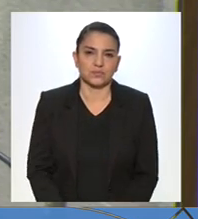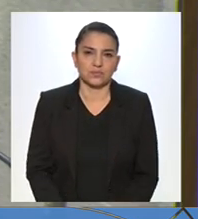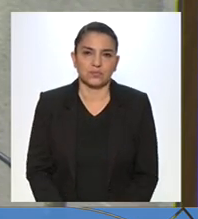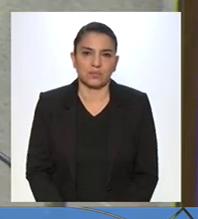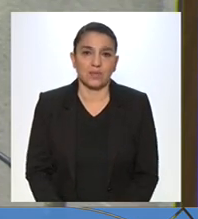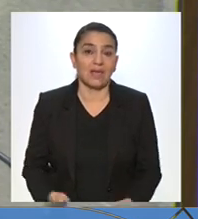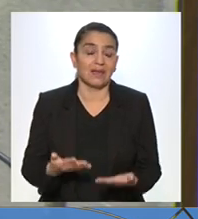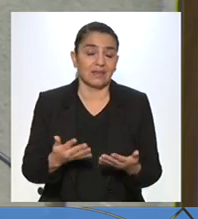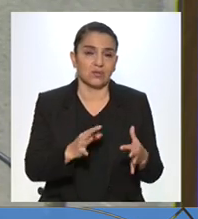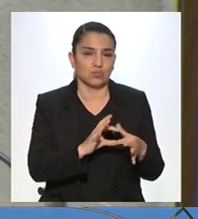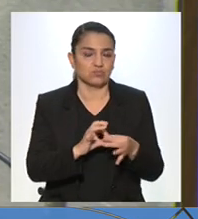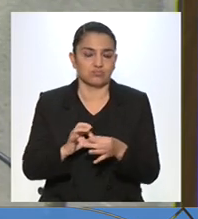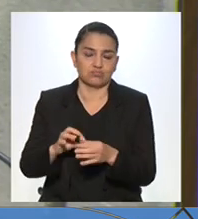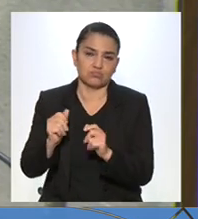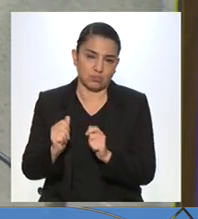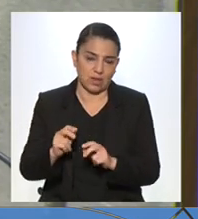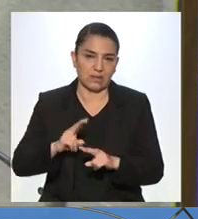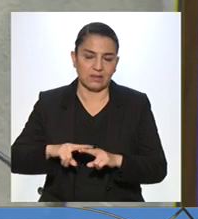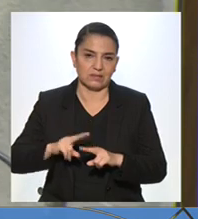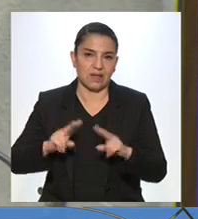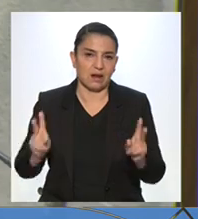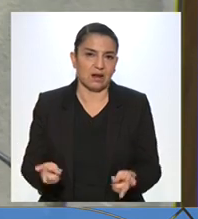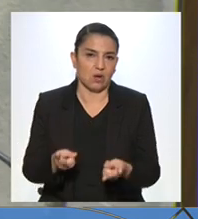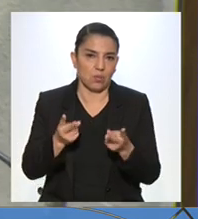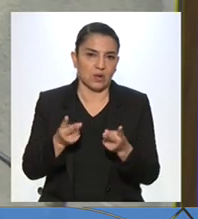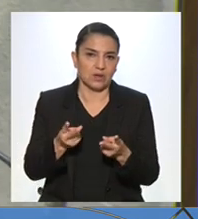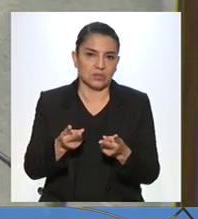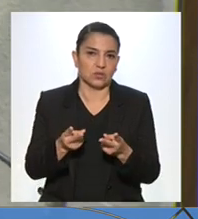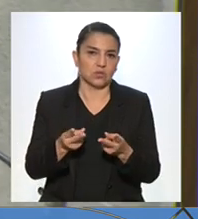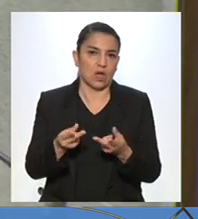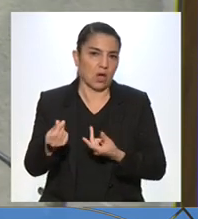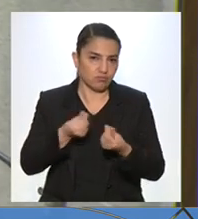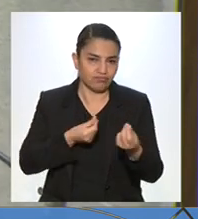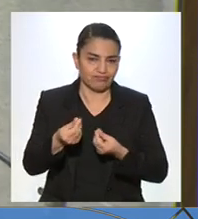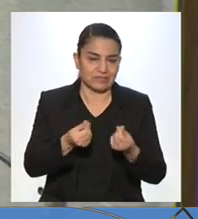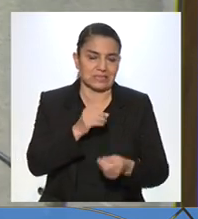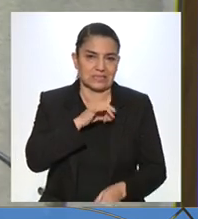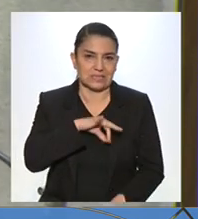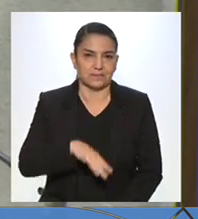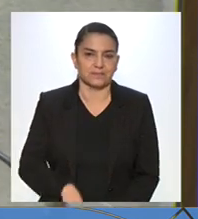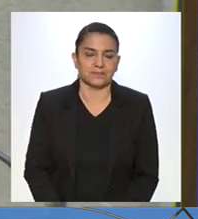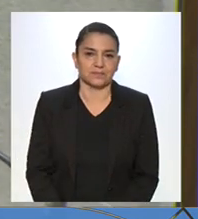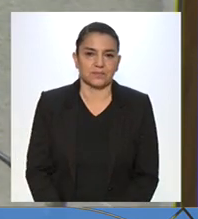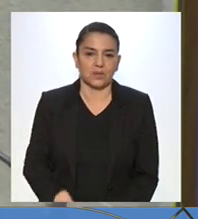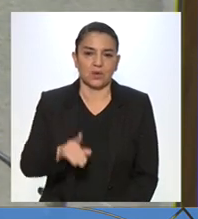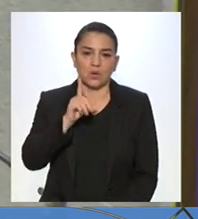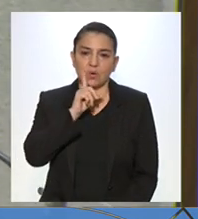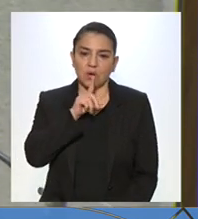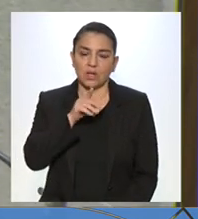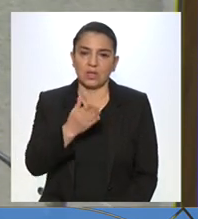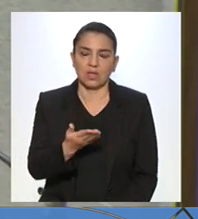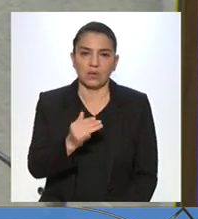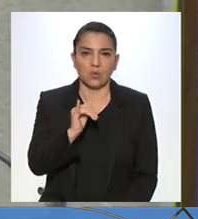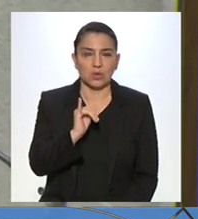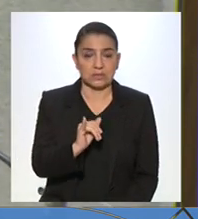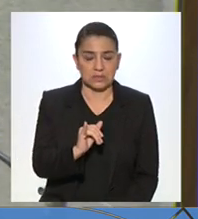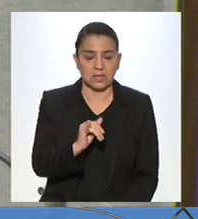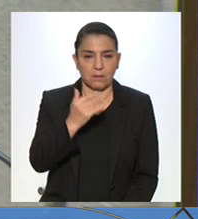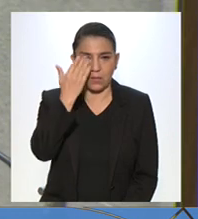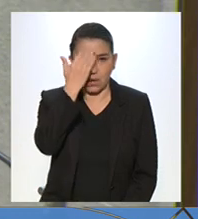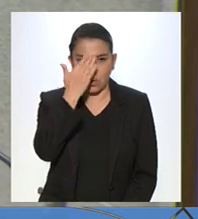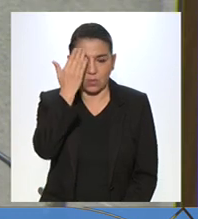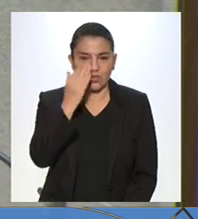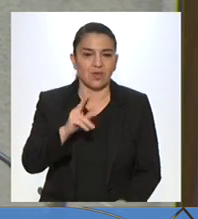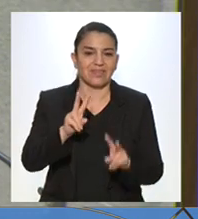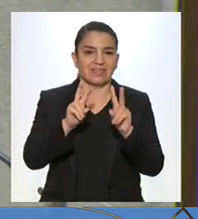esto pueda significar para la recuperación de la capacidad productiva del país. Finalmente, sí una señal de preocupación los